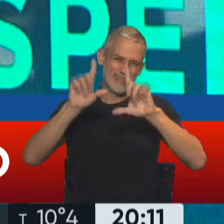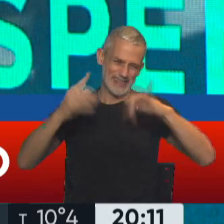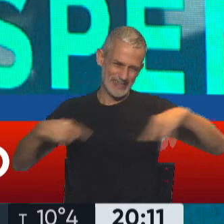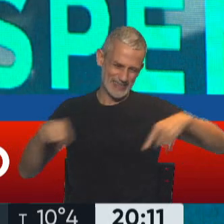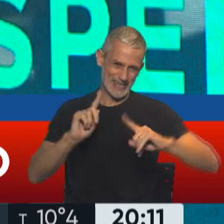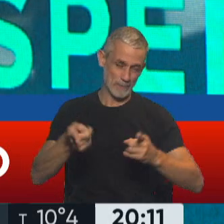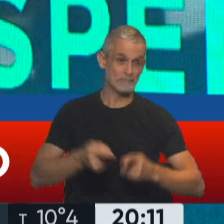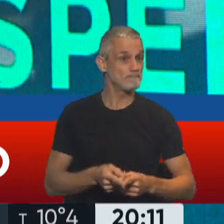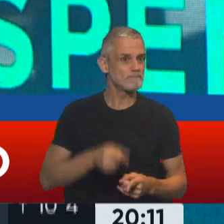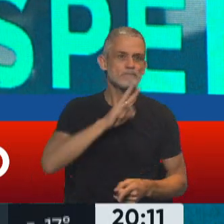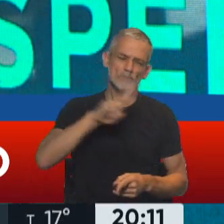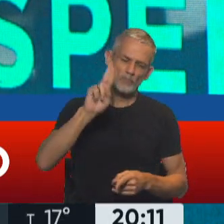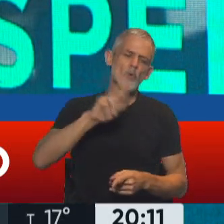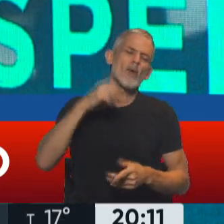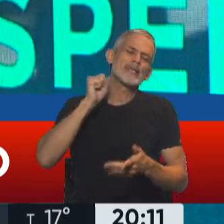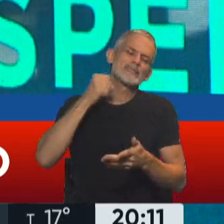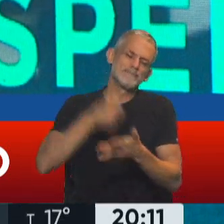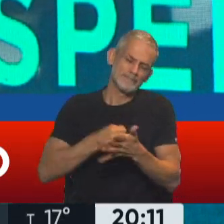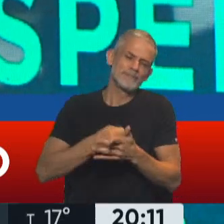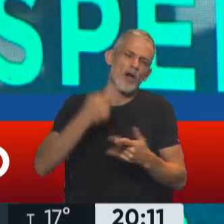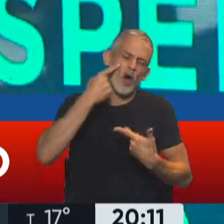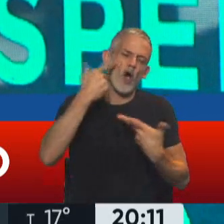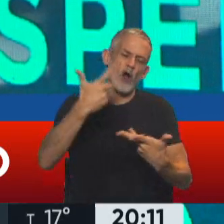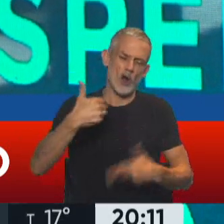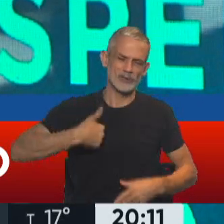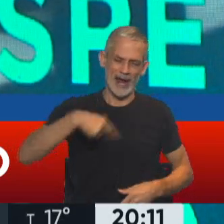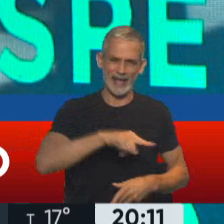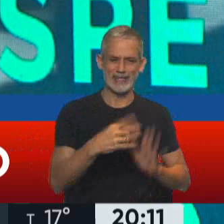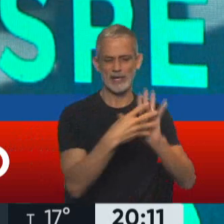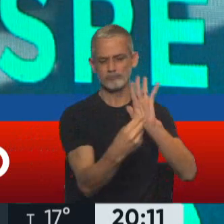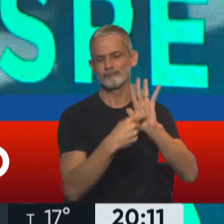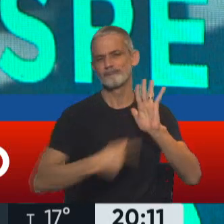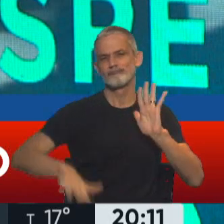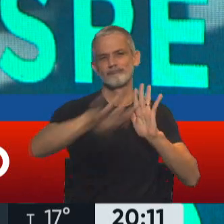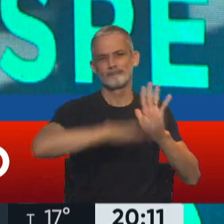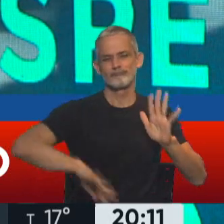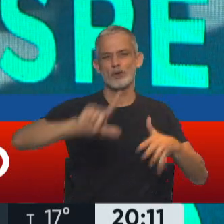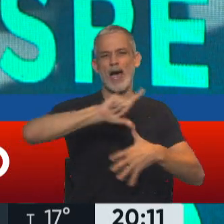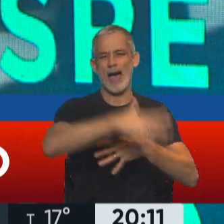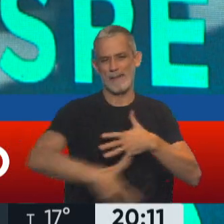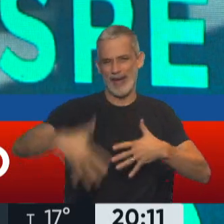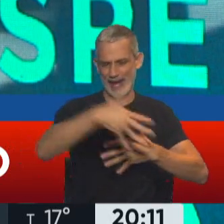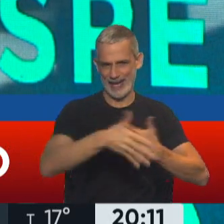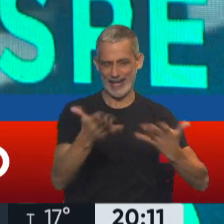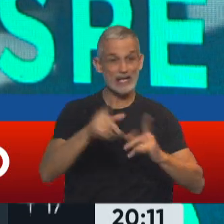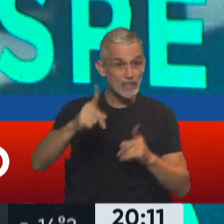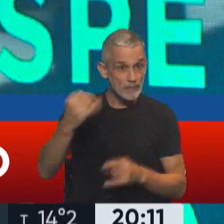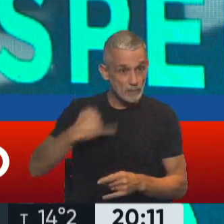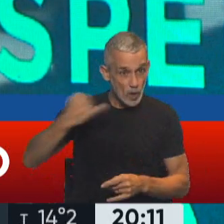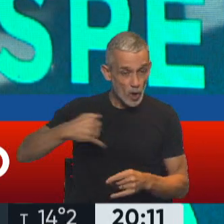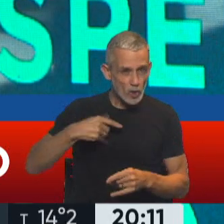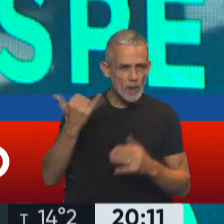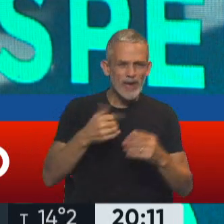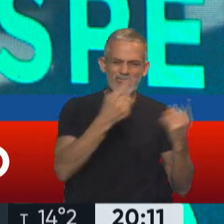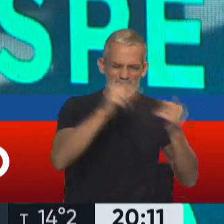lugar a dudas, ellas lo conocen muy bien, saben del ejemplo que fue Argentina para toda América Latina. Y me comentaba también esto de hay